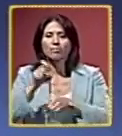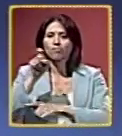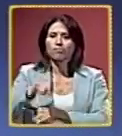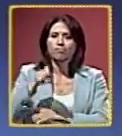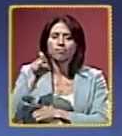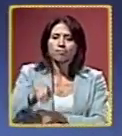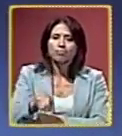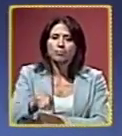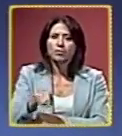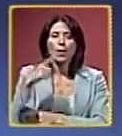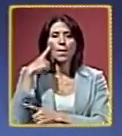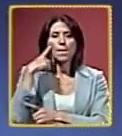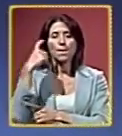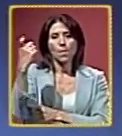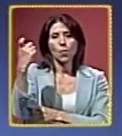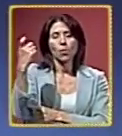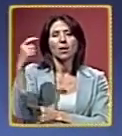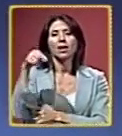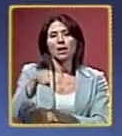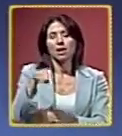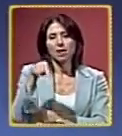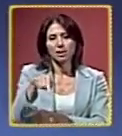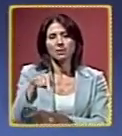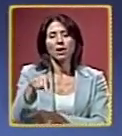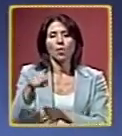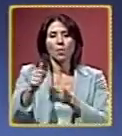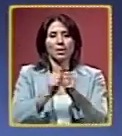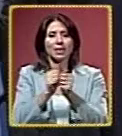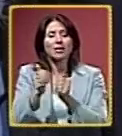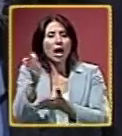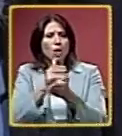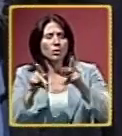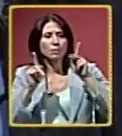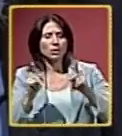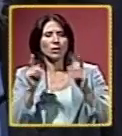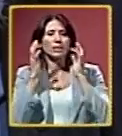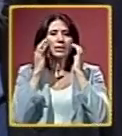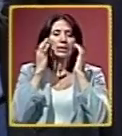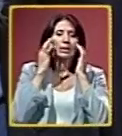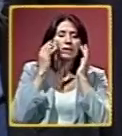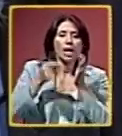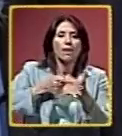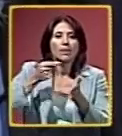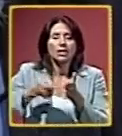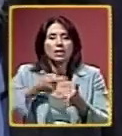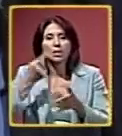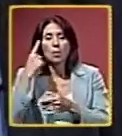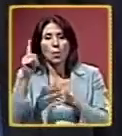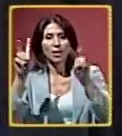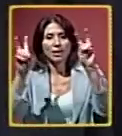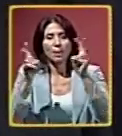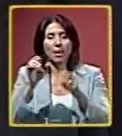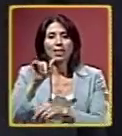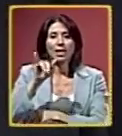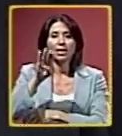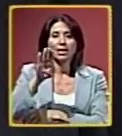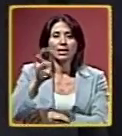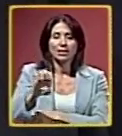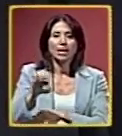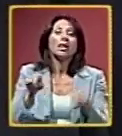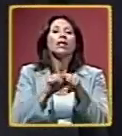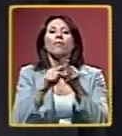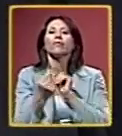indispensable precisamente por esta convergencia. Alguna gente se preocupa a veces del tema del ICE y destaca el papel